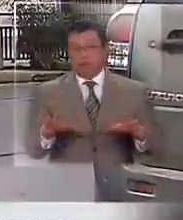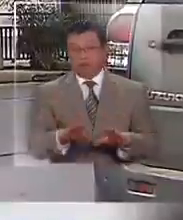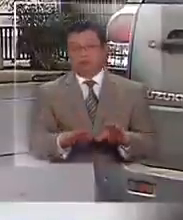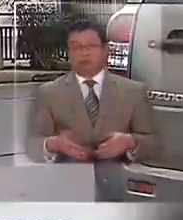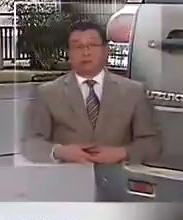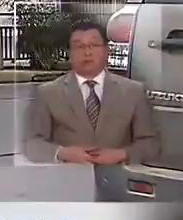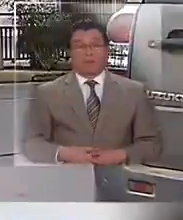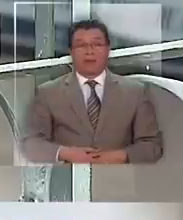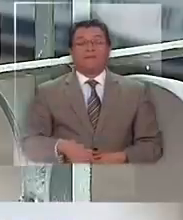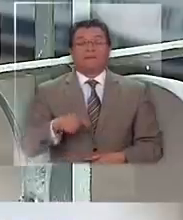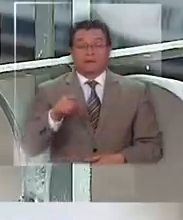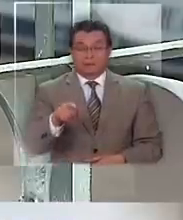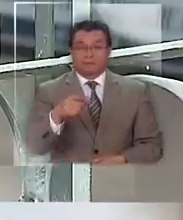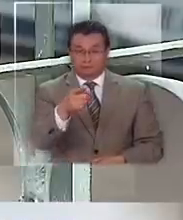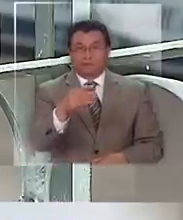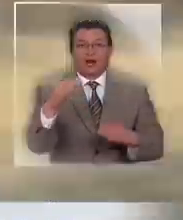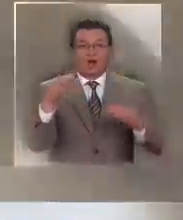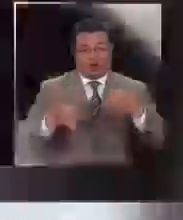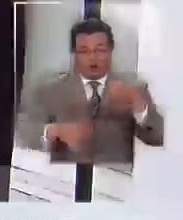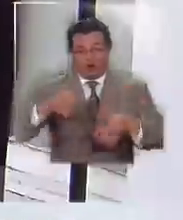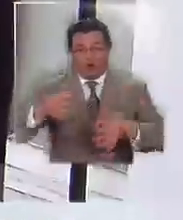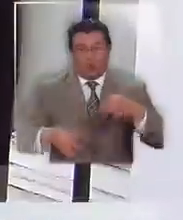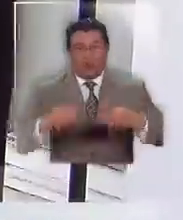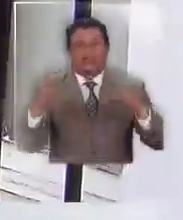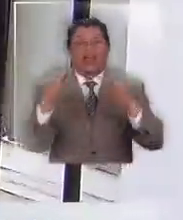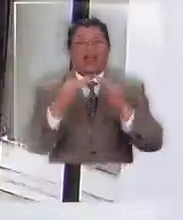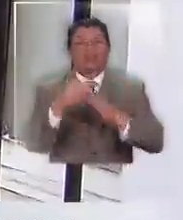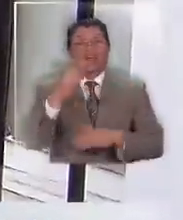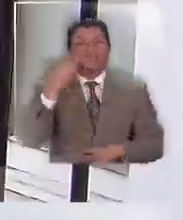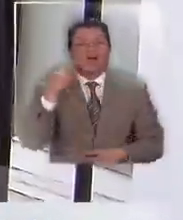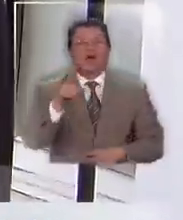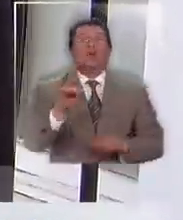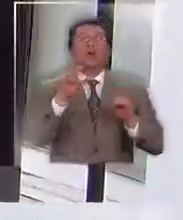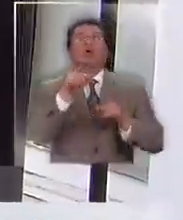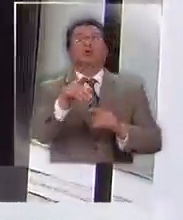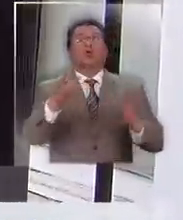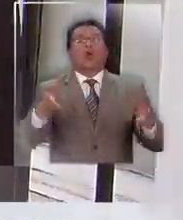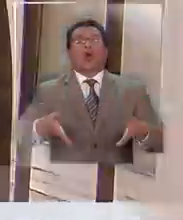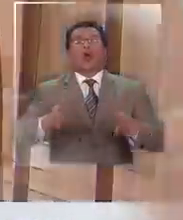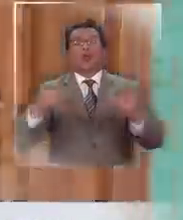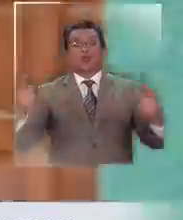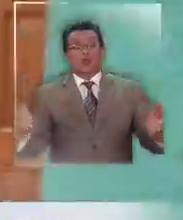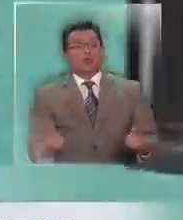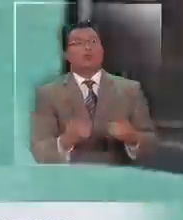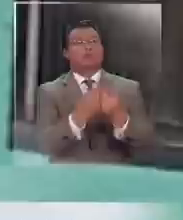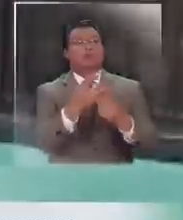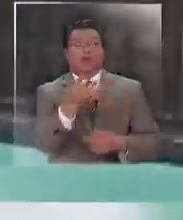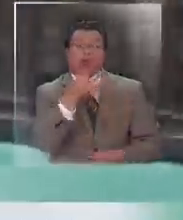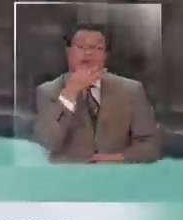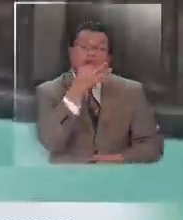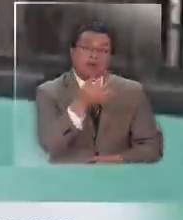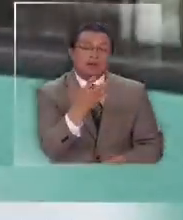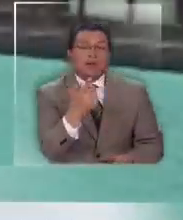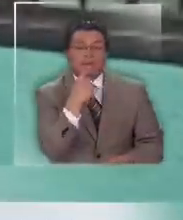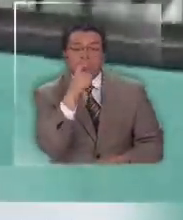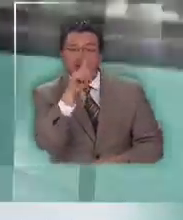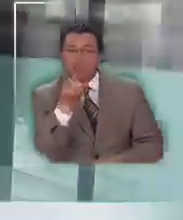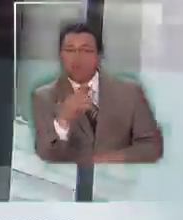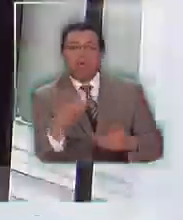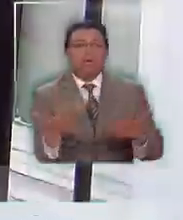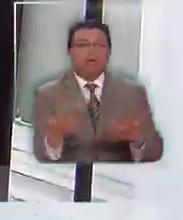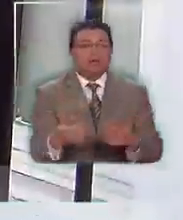Es el ascendiente del juez de Casablanca. Si te lo encontraras en la plaza, qué sé yo, ¿le pedirías algún consejo? ¿Le preguntarías